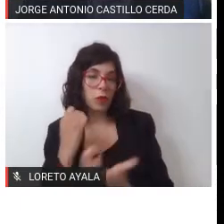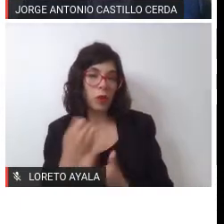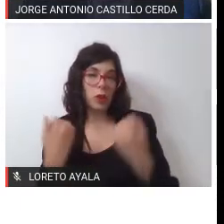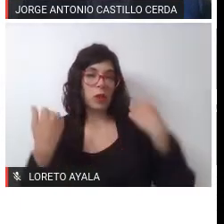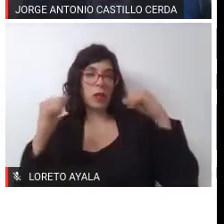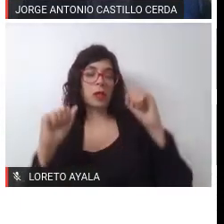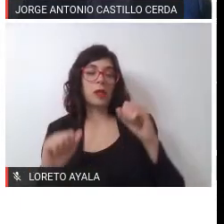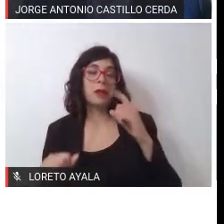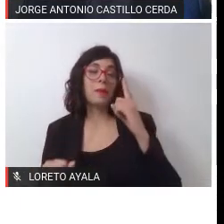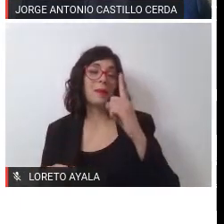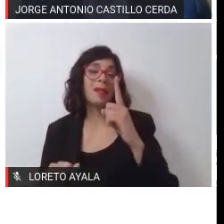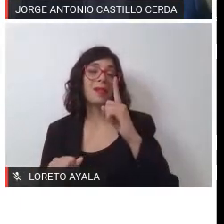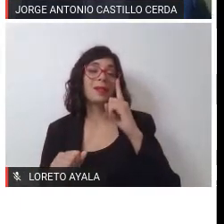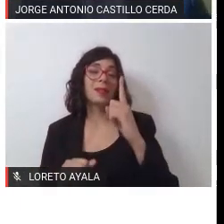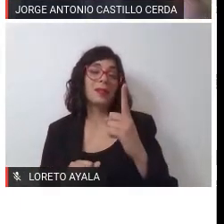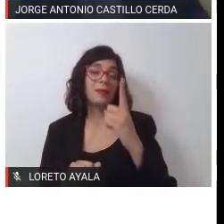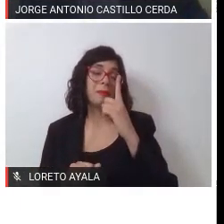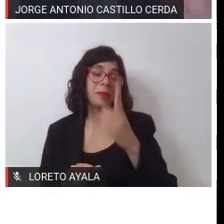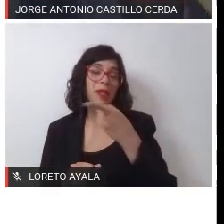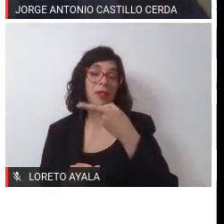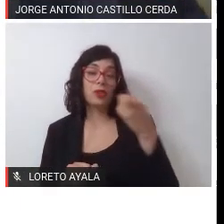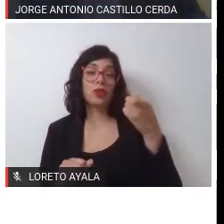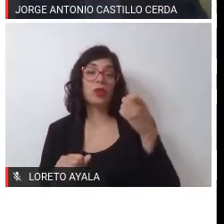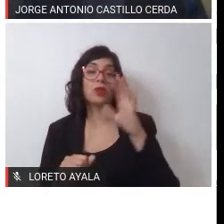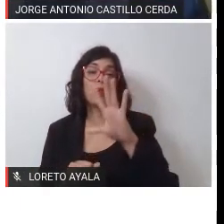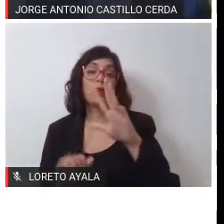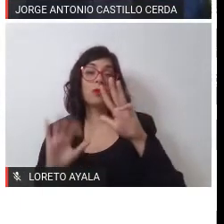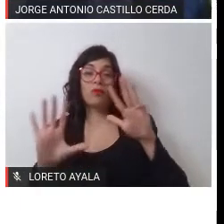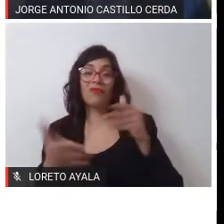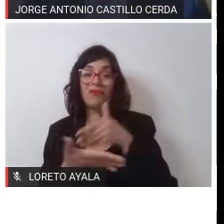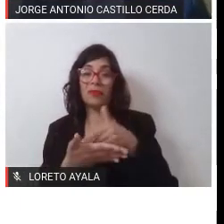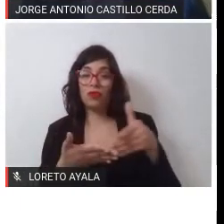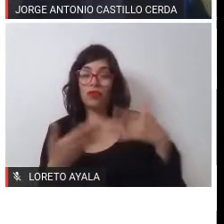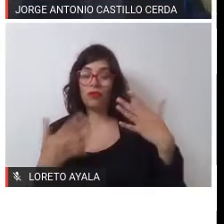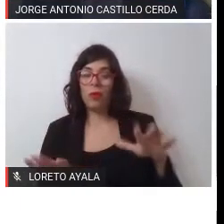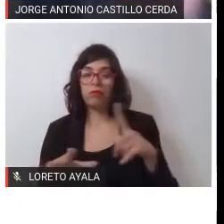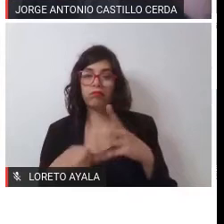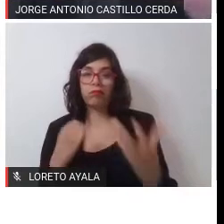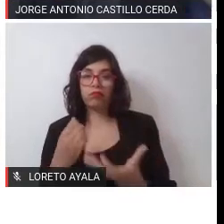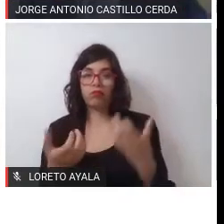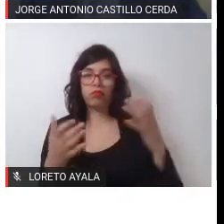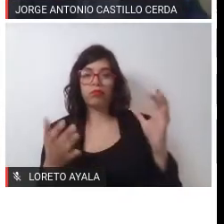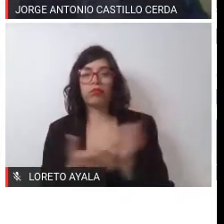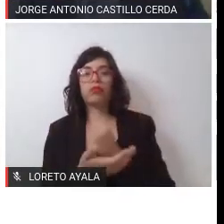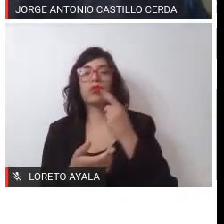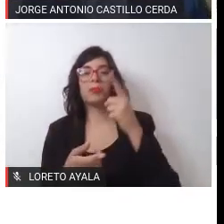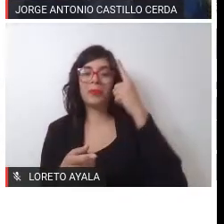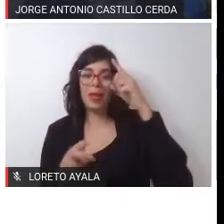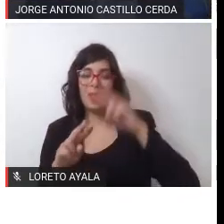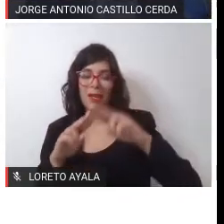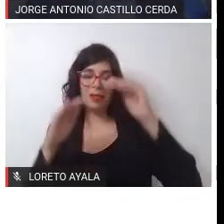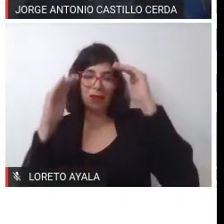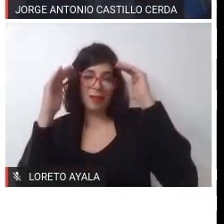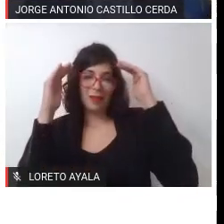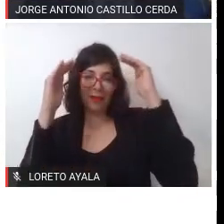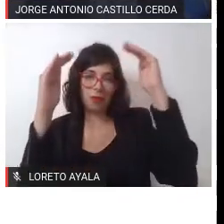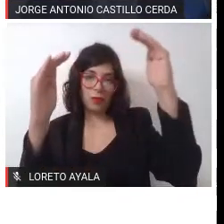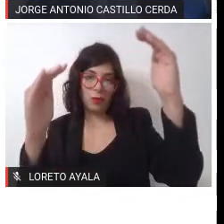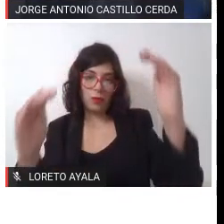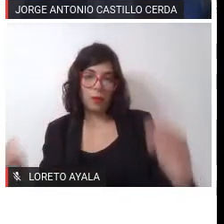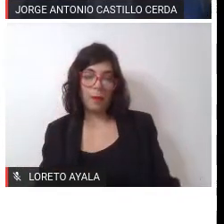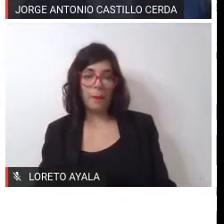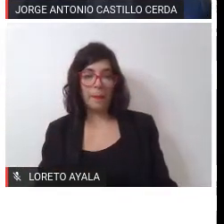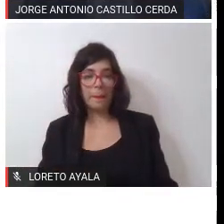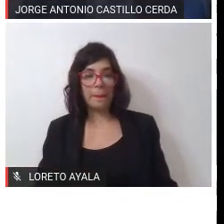1.159 millones, también para estructuras techadas que ya están casi terminadas. Ahí en la foto está, yo le